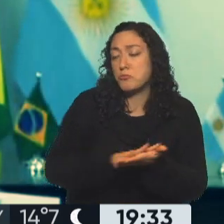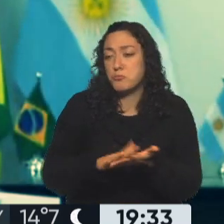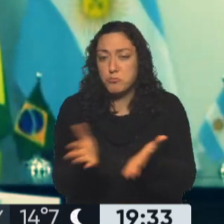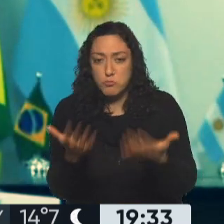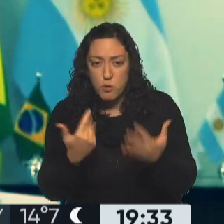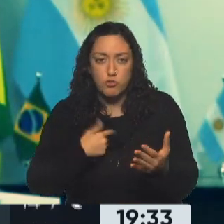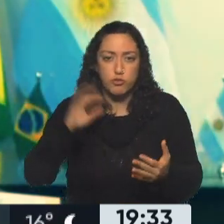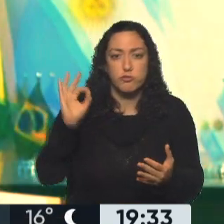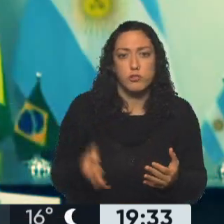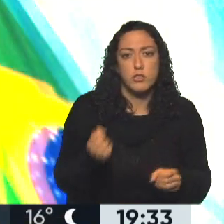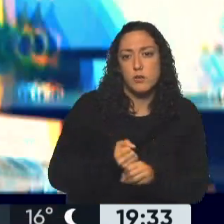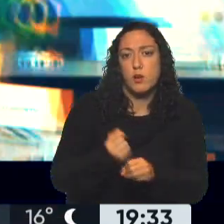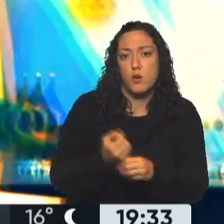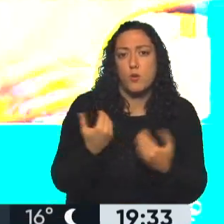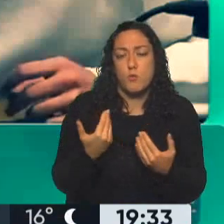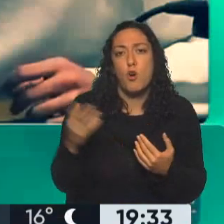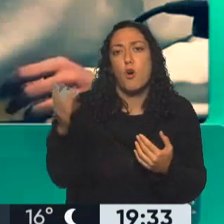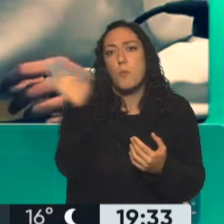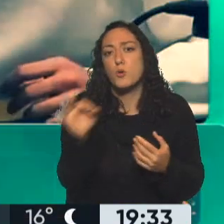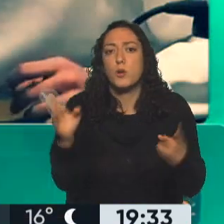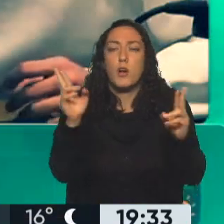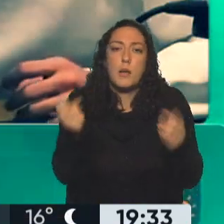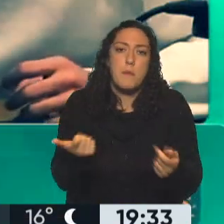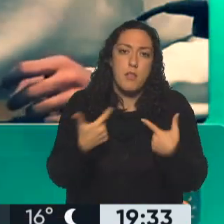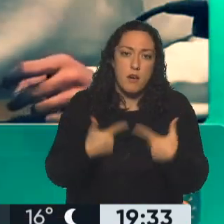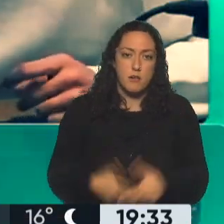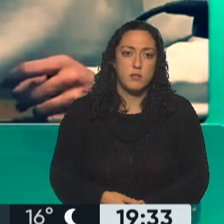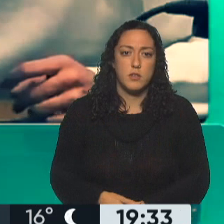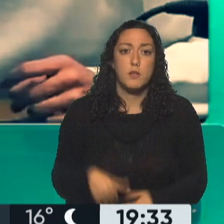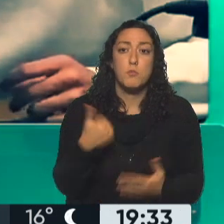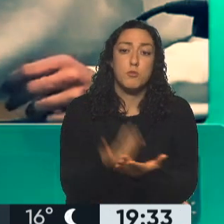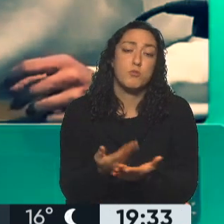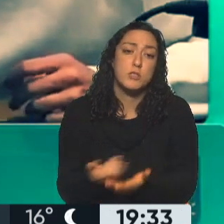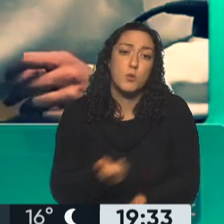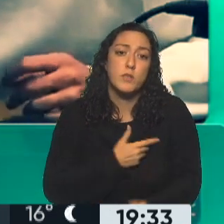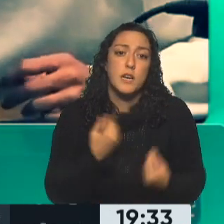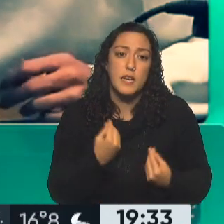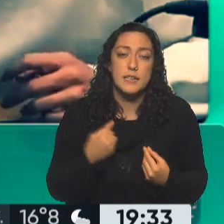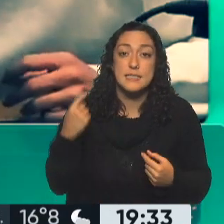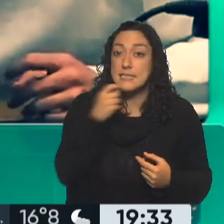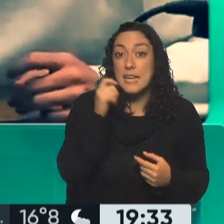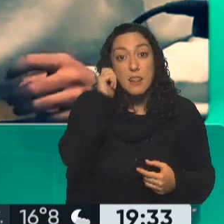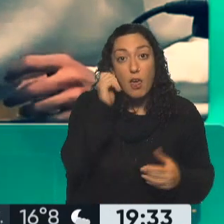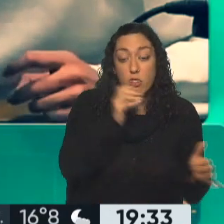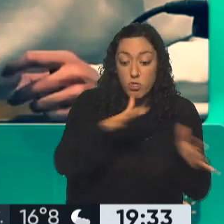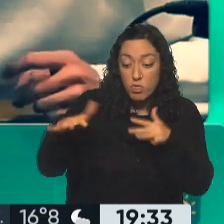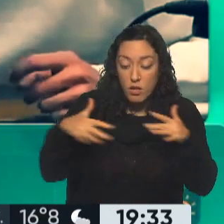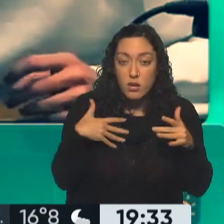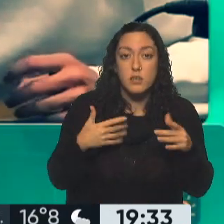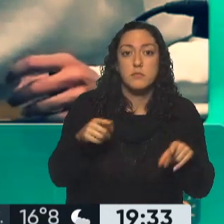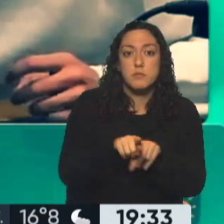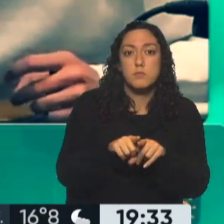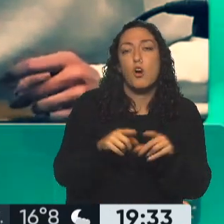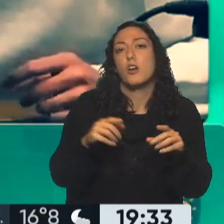lo que hay que hacer, ojalá me den la oportunidad. ¿Qué planteamos nosotros? Si no hay un candidato de nuestra generación que pueda recoger el programa de Tierra, Techo